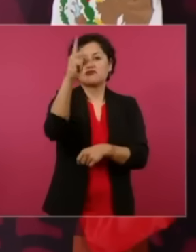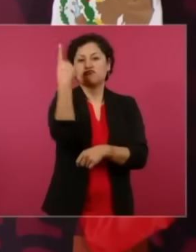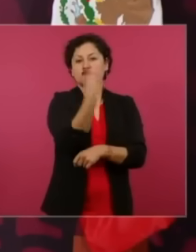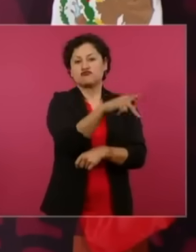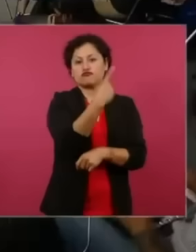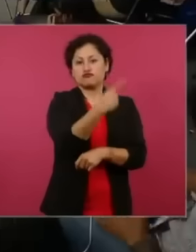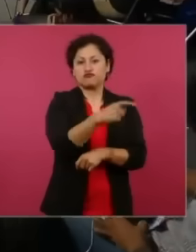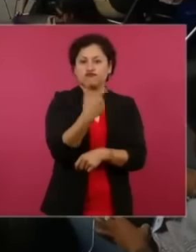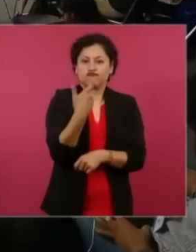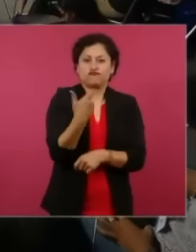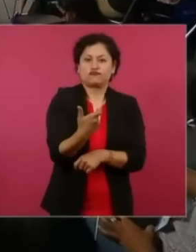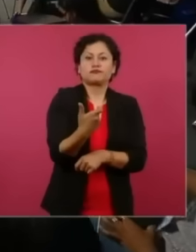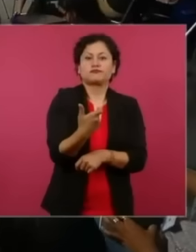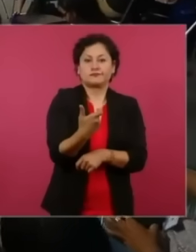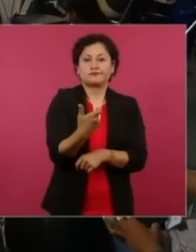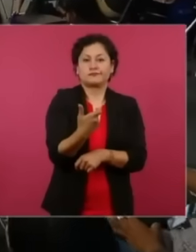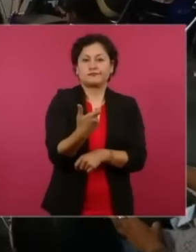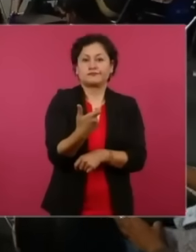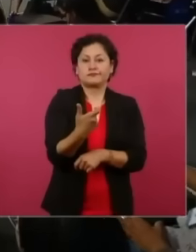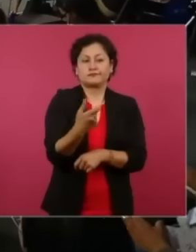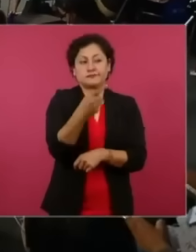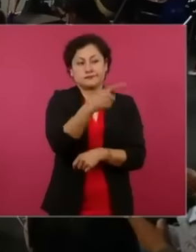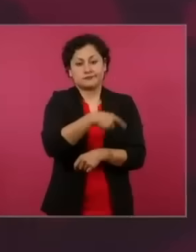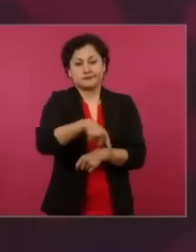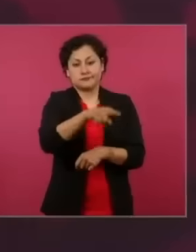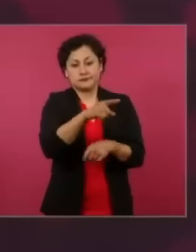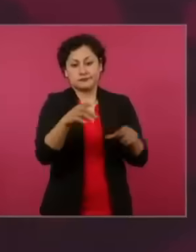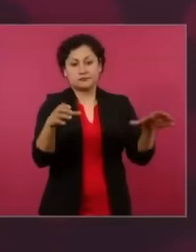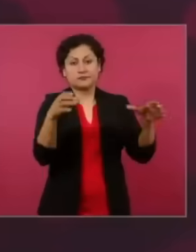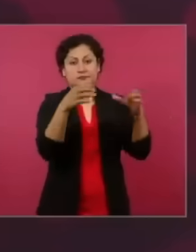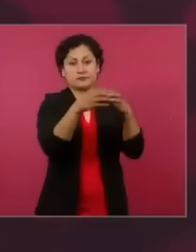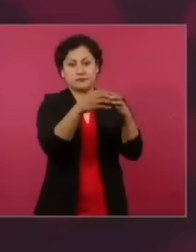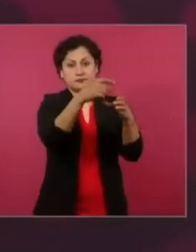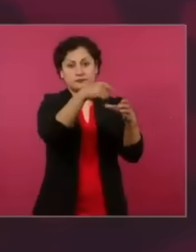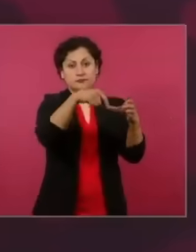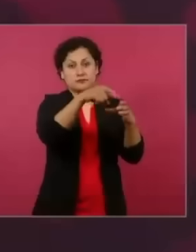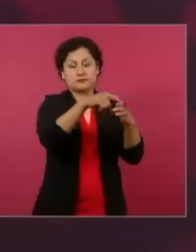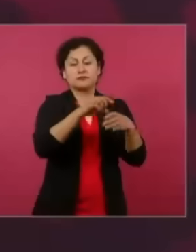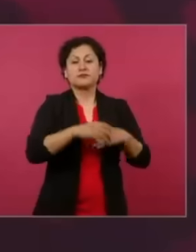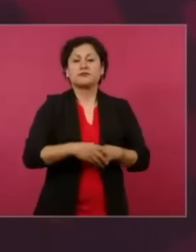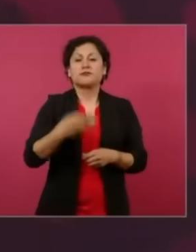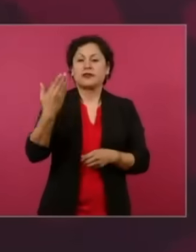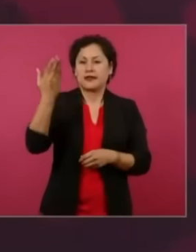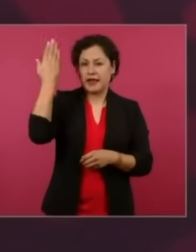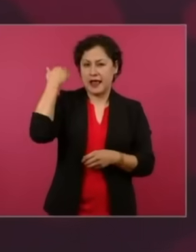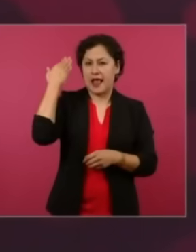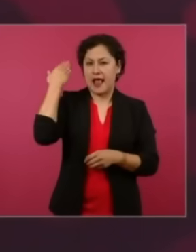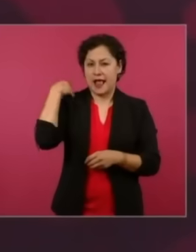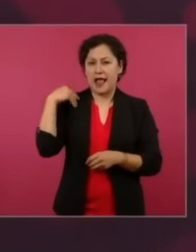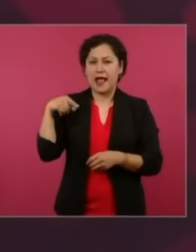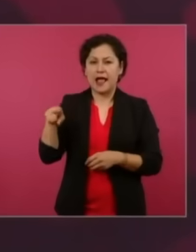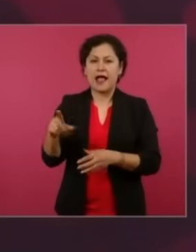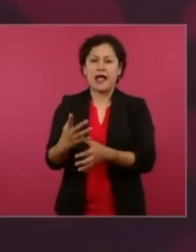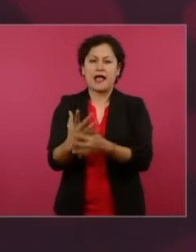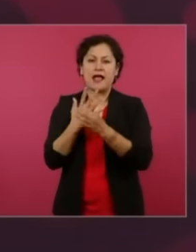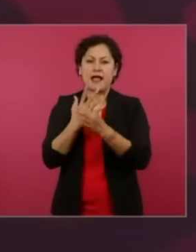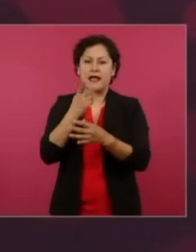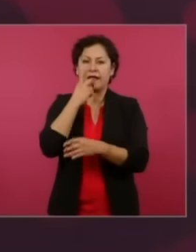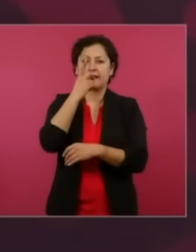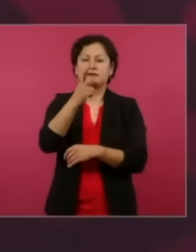Su dios, de ustedes los oligarcas, les decía cuando lo estaban